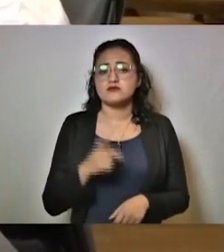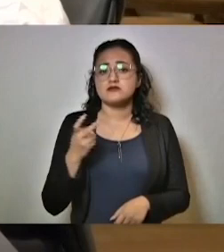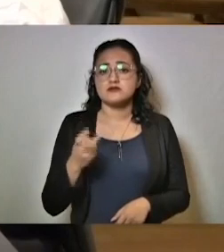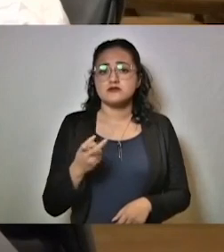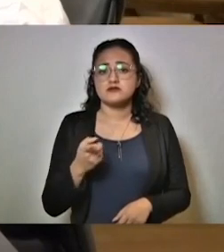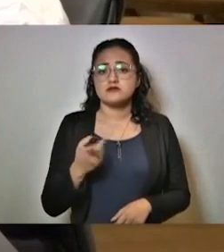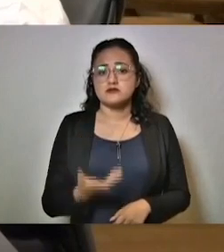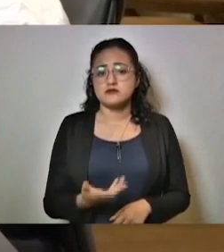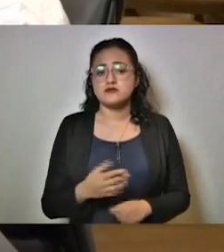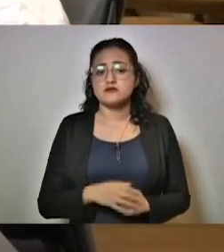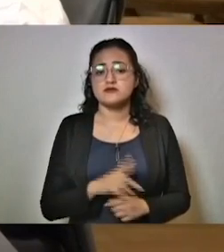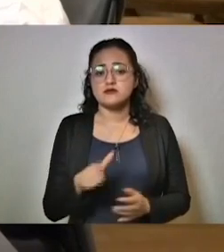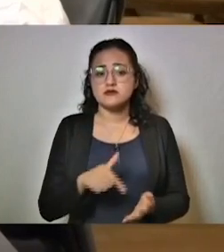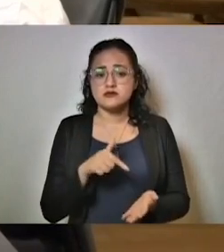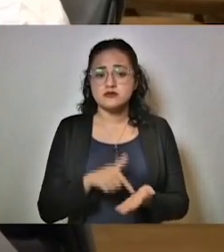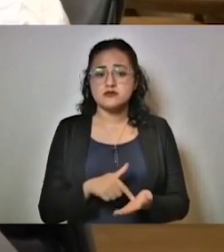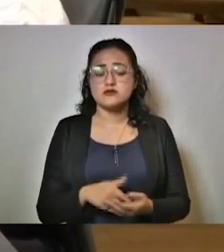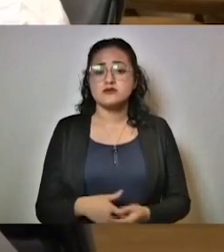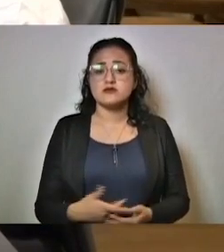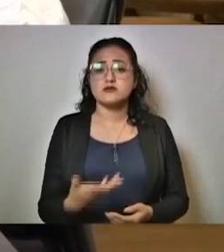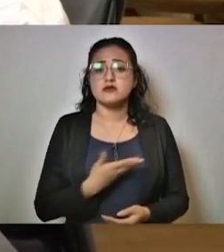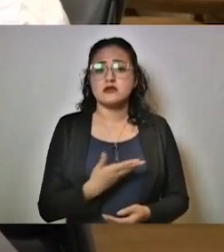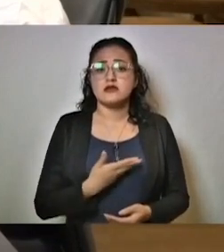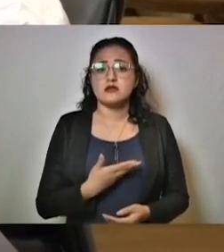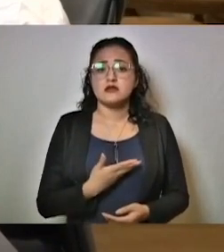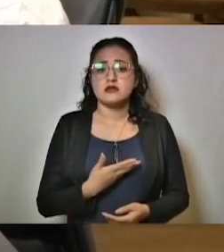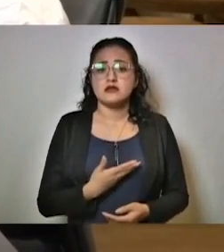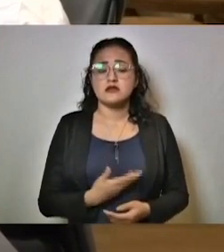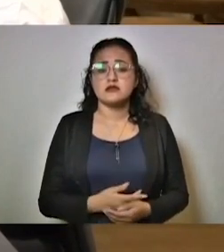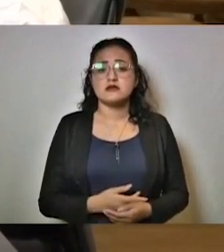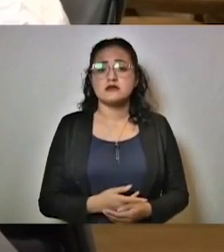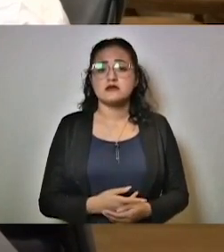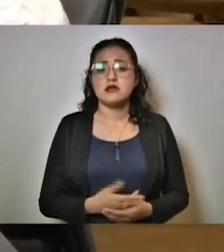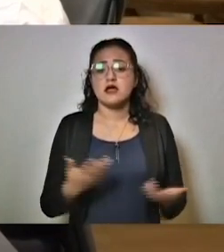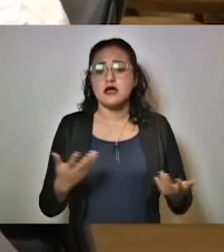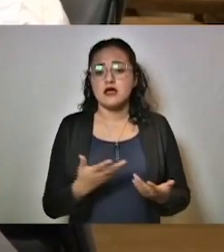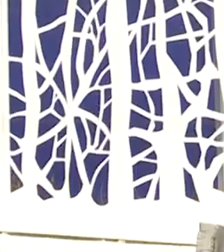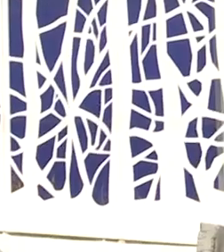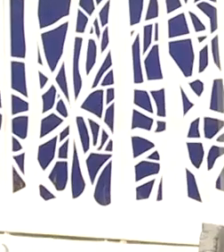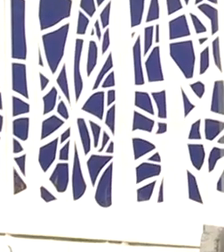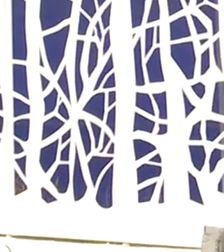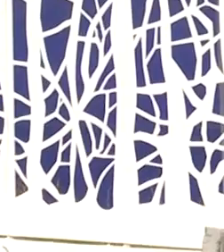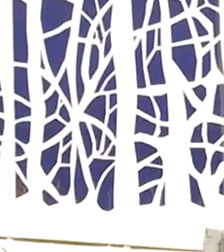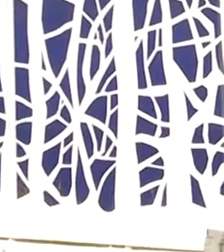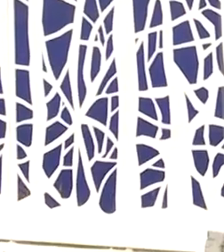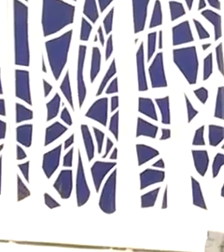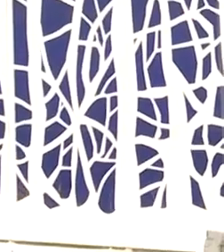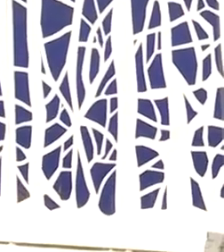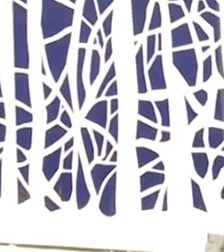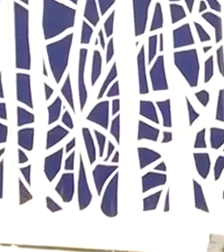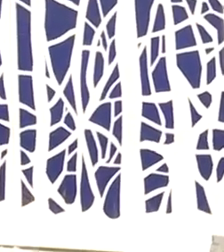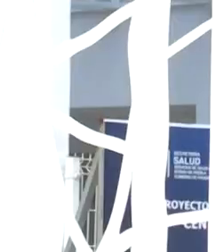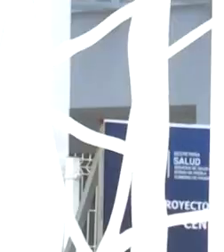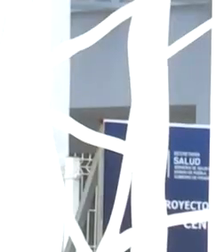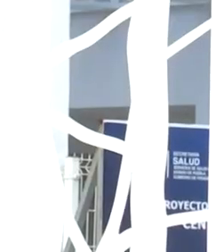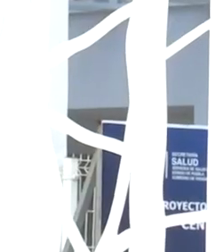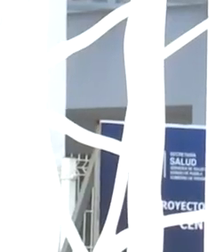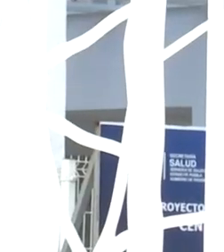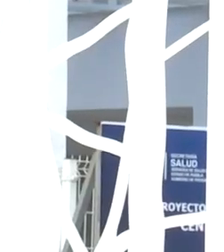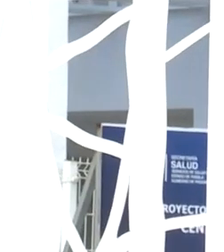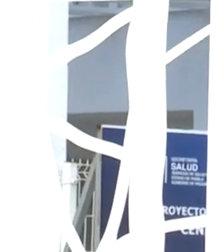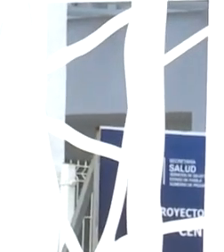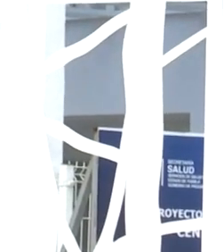estos lugares tendríamos que haber tenemos que hacerles obra civil ambos hospitales cuentan con ductos